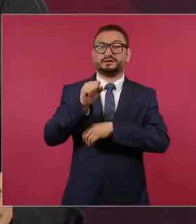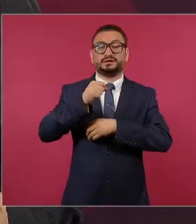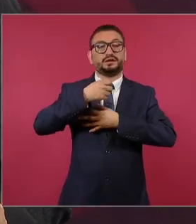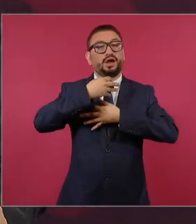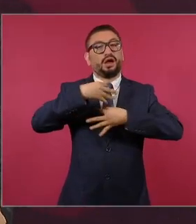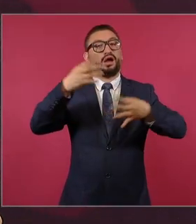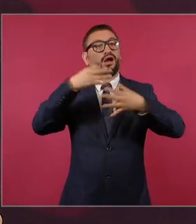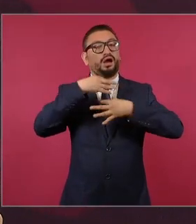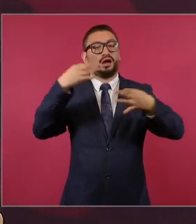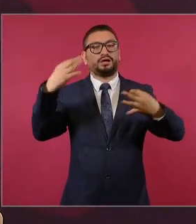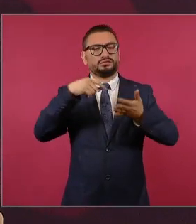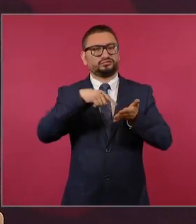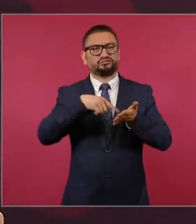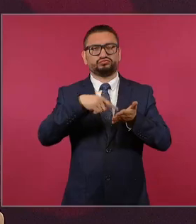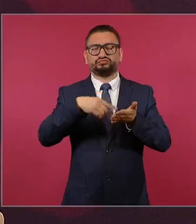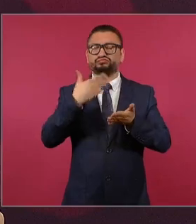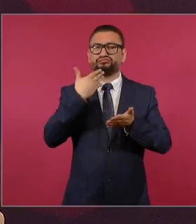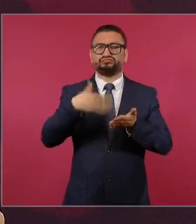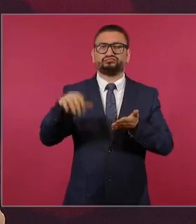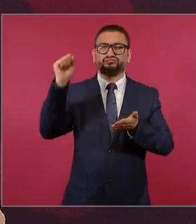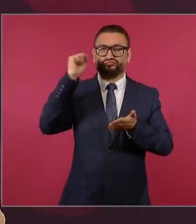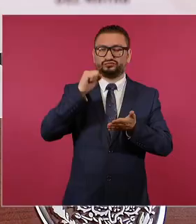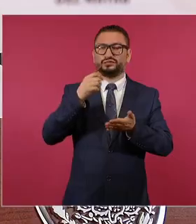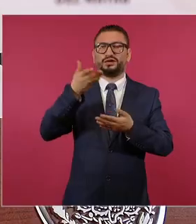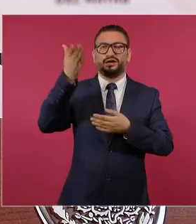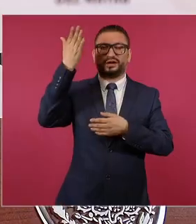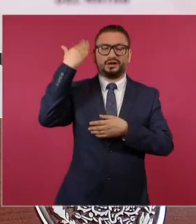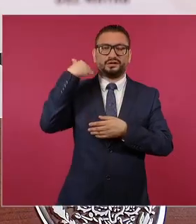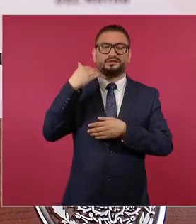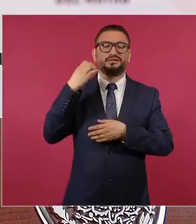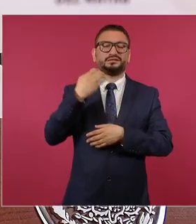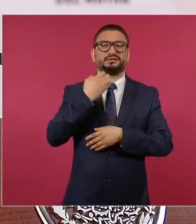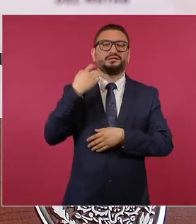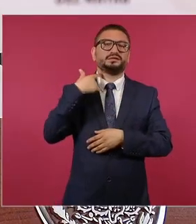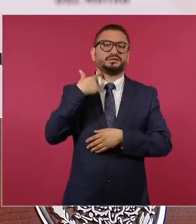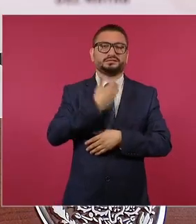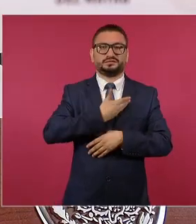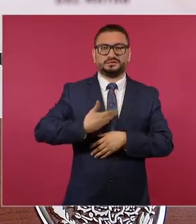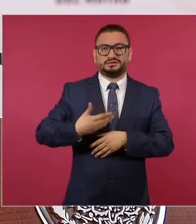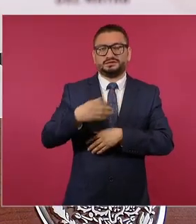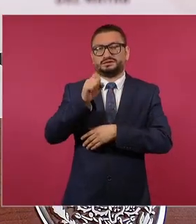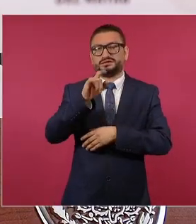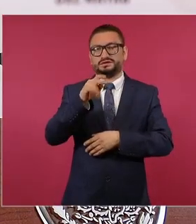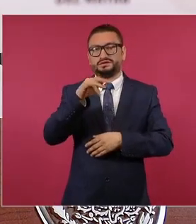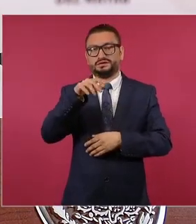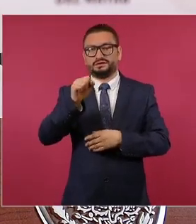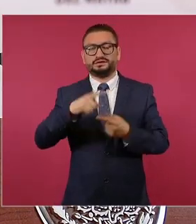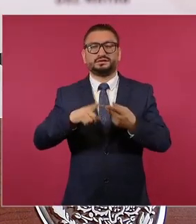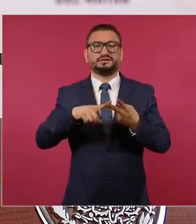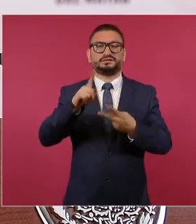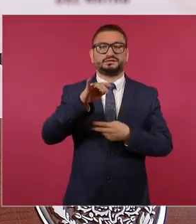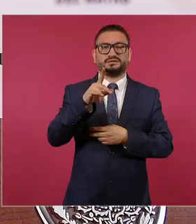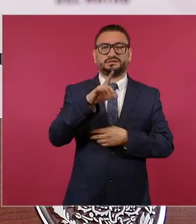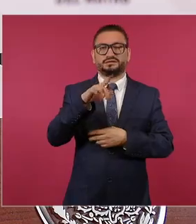famosísimos en la época de Salinas, de Zedillo, los trajes